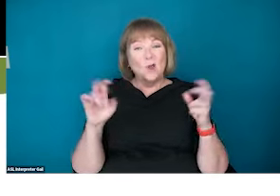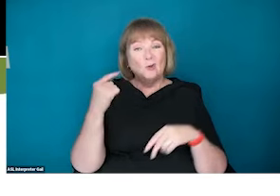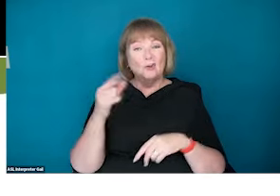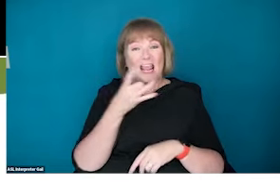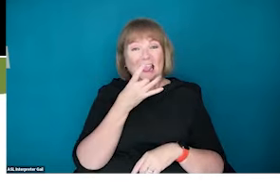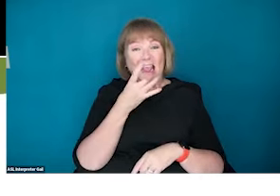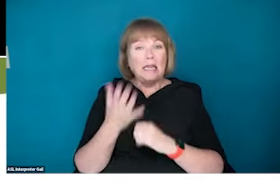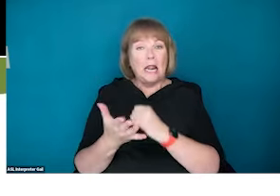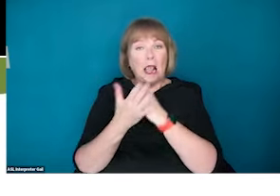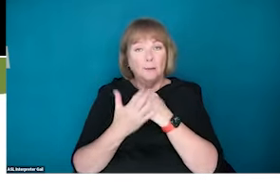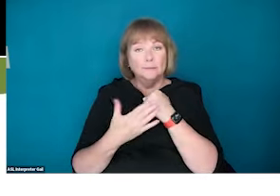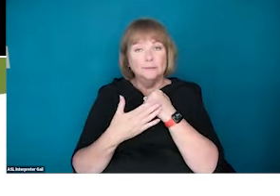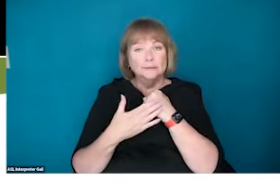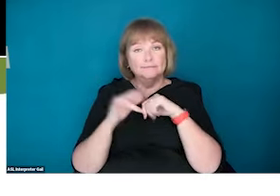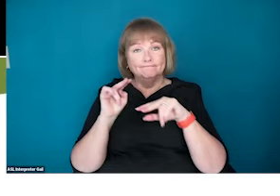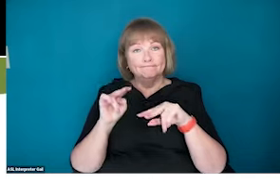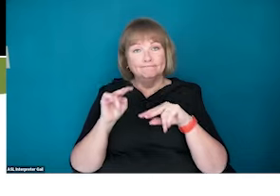Esto es muy Muy interesante. interesante eso.